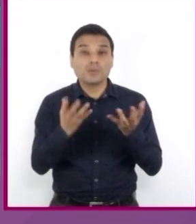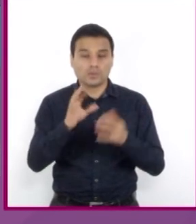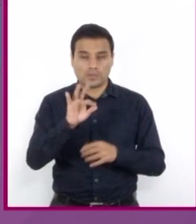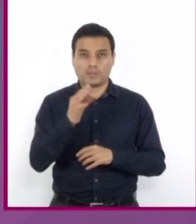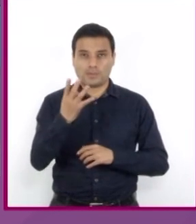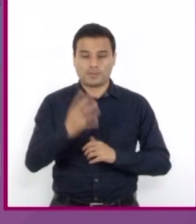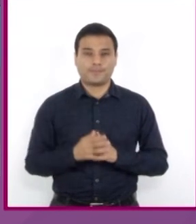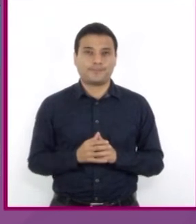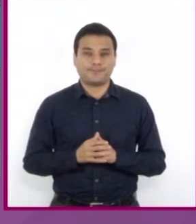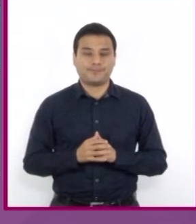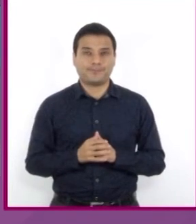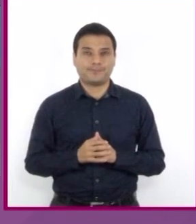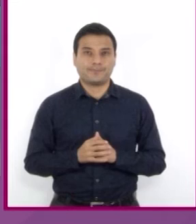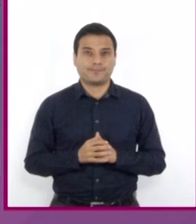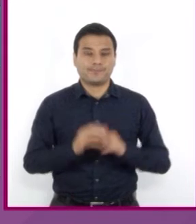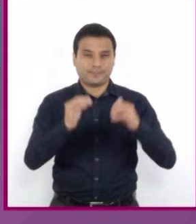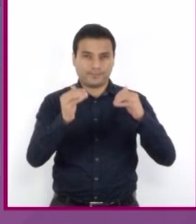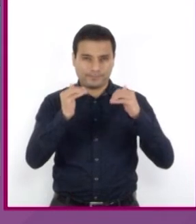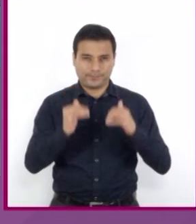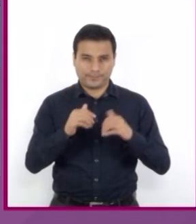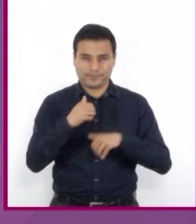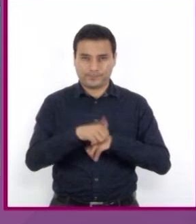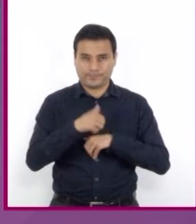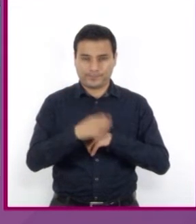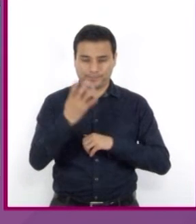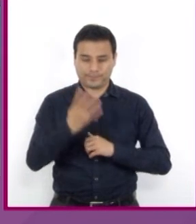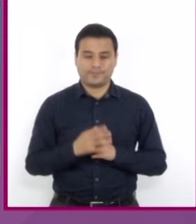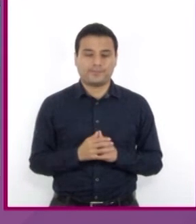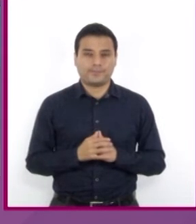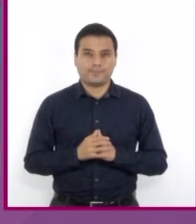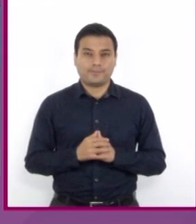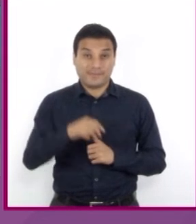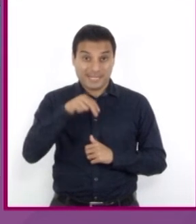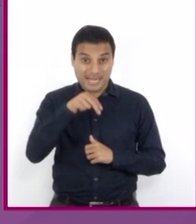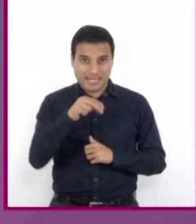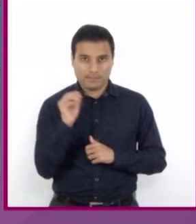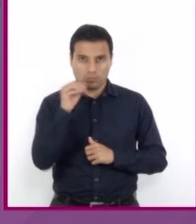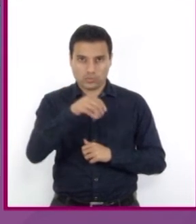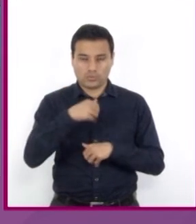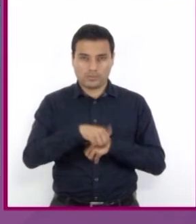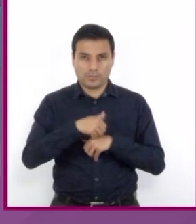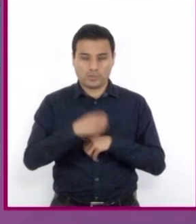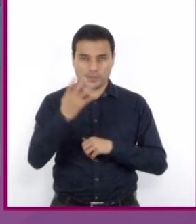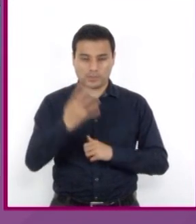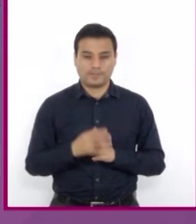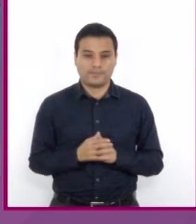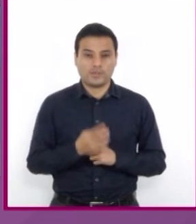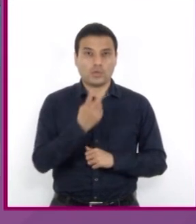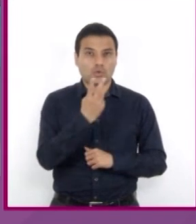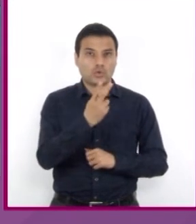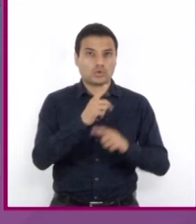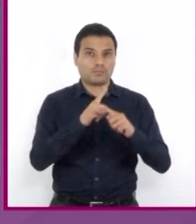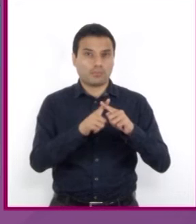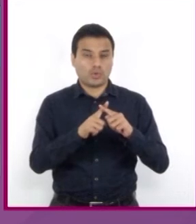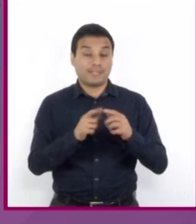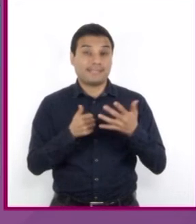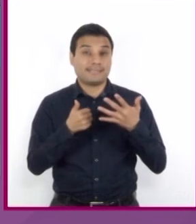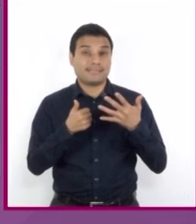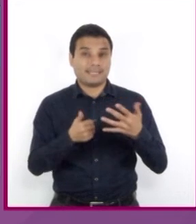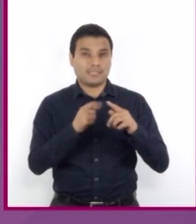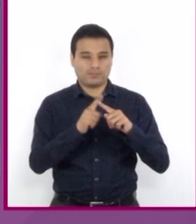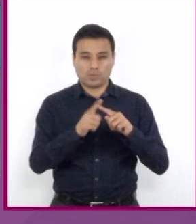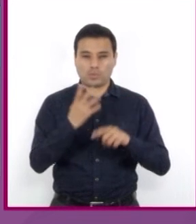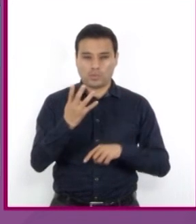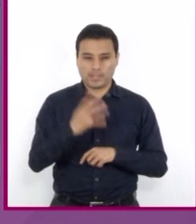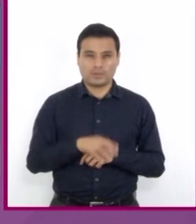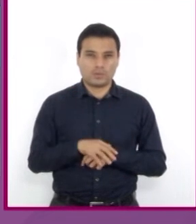resultado. Para el cuarto valor del término n, cuando n es igual a 4, 2 que multiplica el